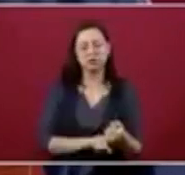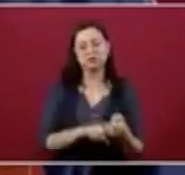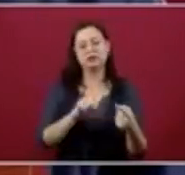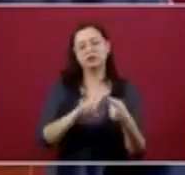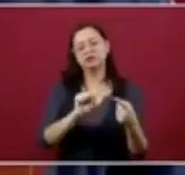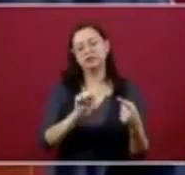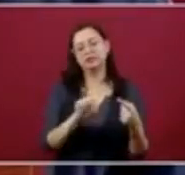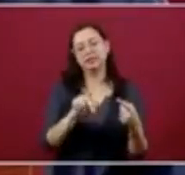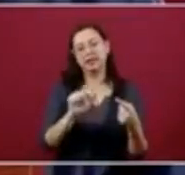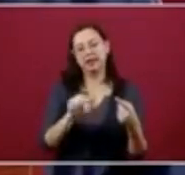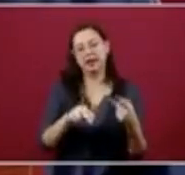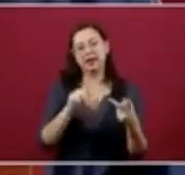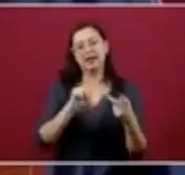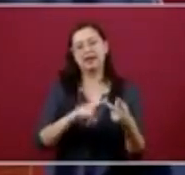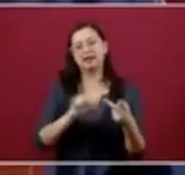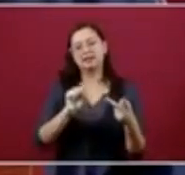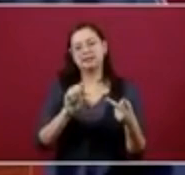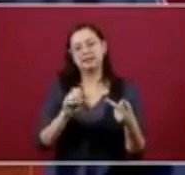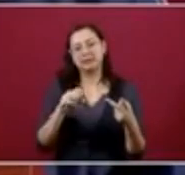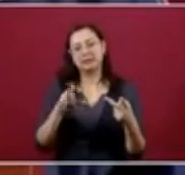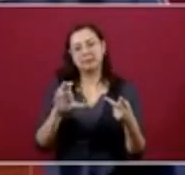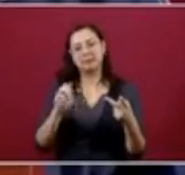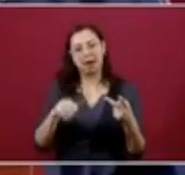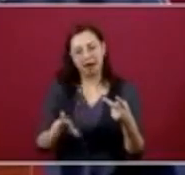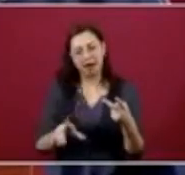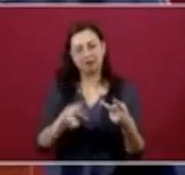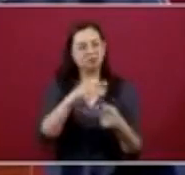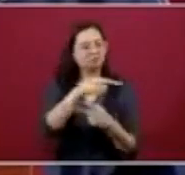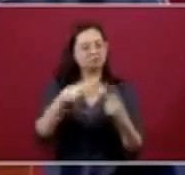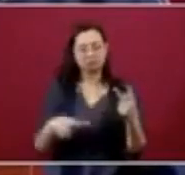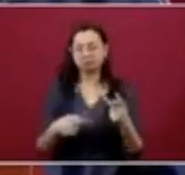Sedena, todas las instituciones, todos aquellos